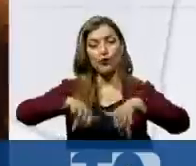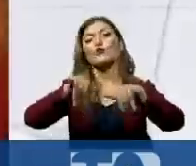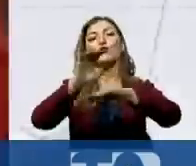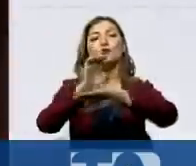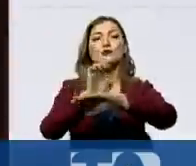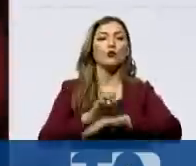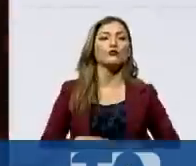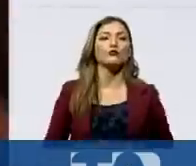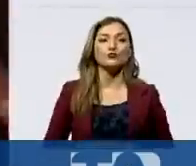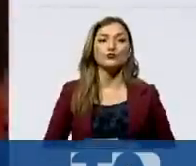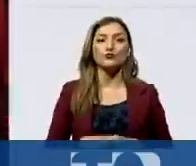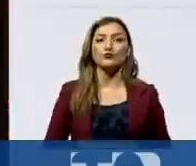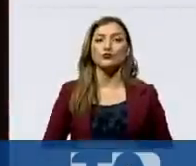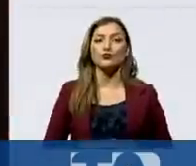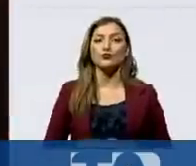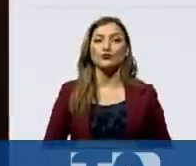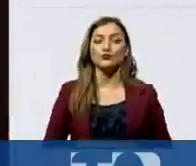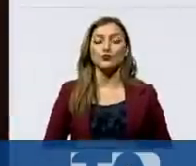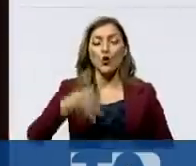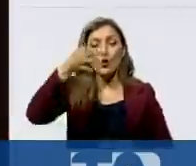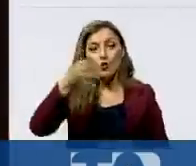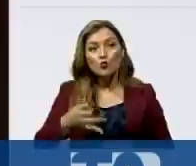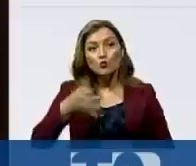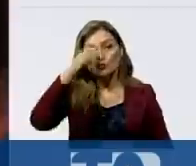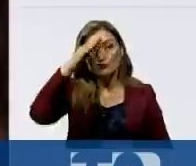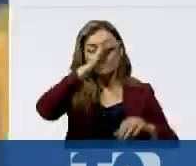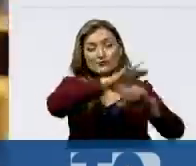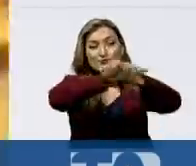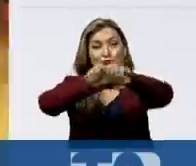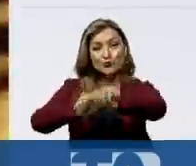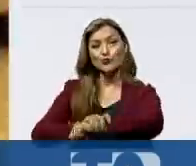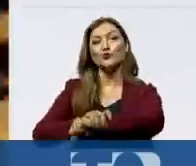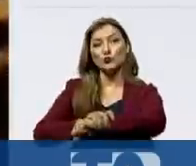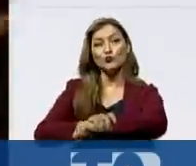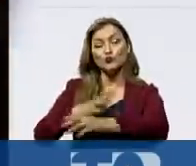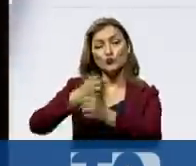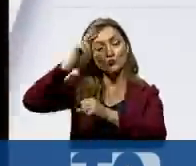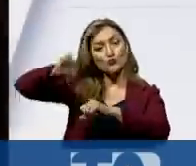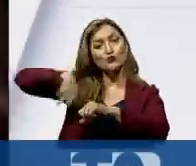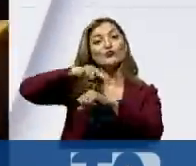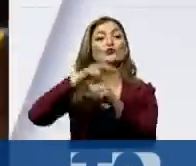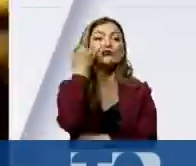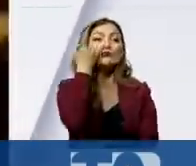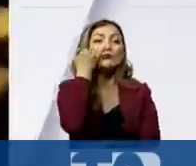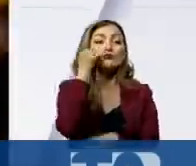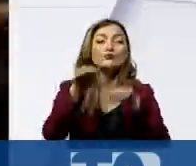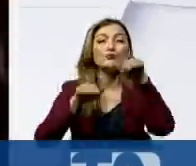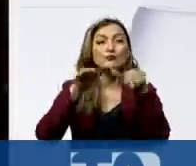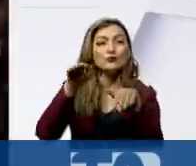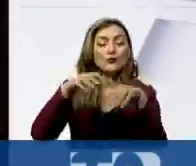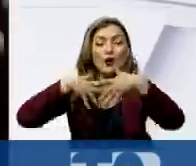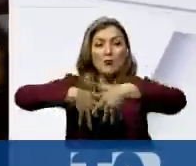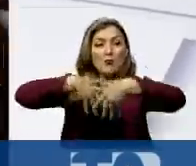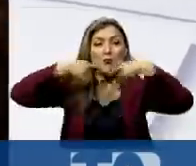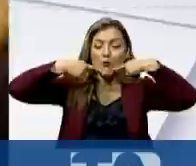este es el momento entonces en que él fue detenido y esto ha llevado que la conaie pues se pronuncie haciendo un llamado de radicalización de la protesta